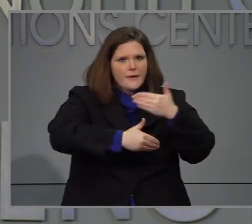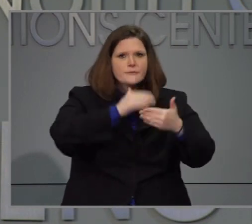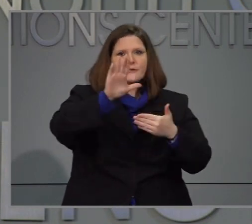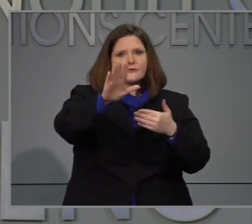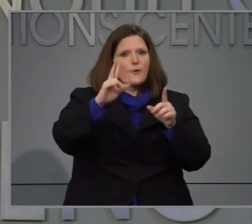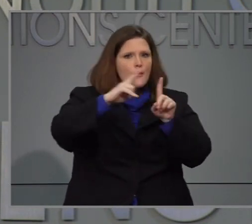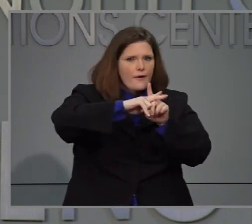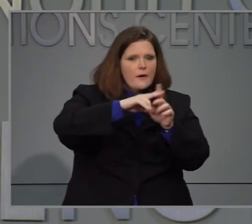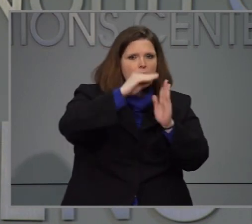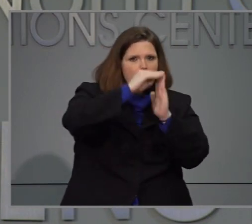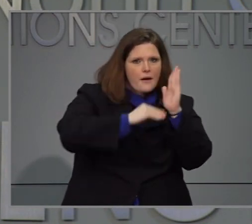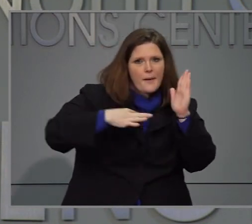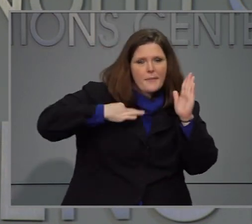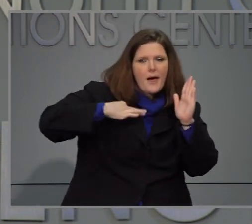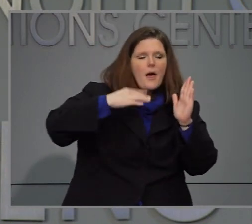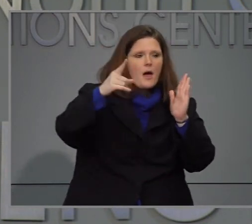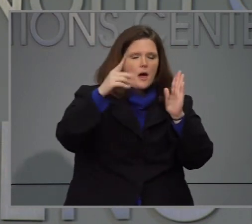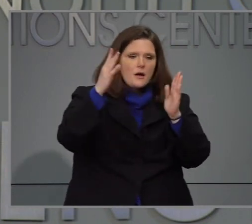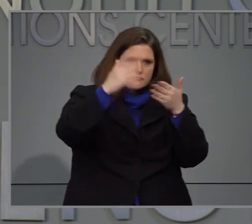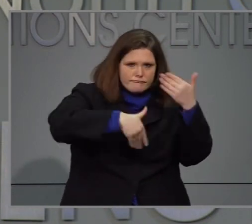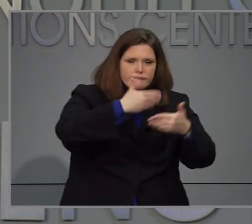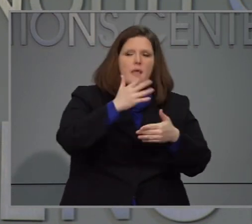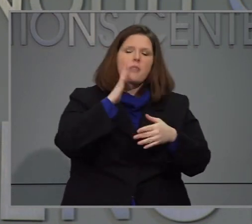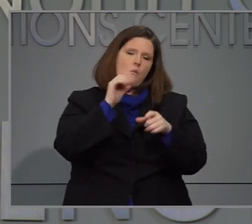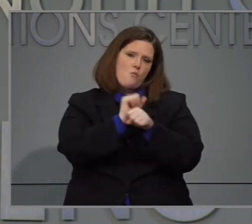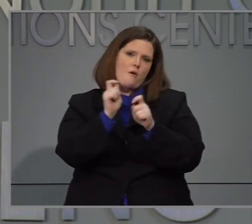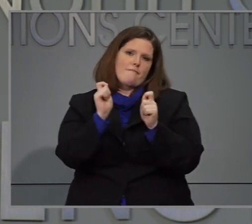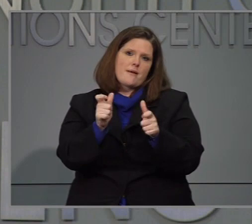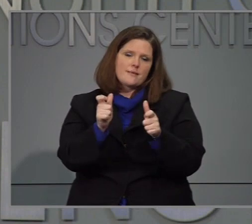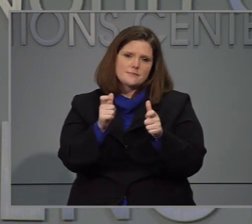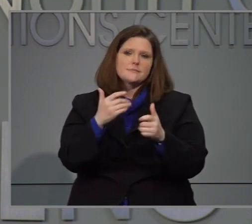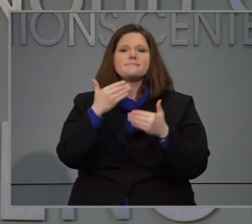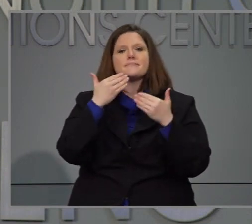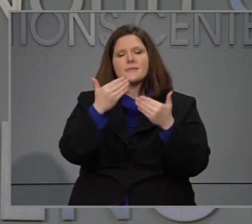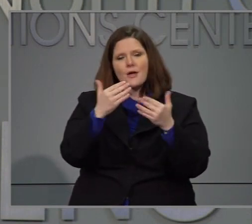lo más pronto posible. Agradezco mucho sus llamadas y su